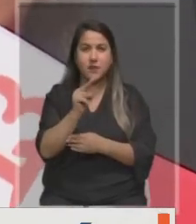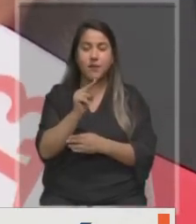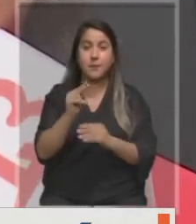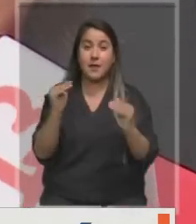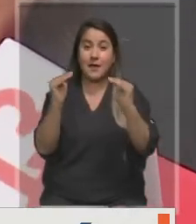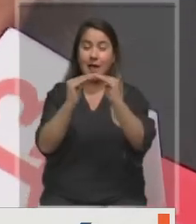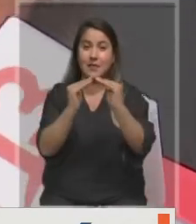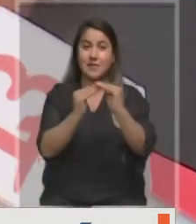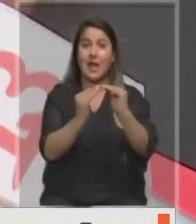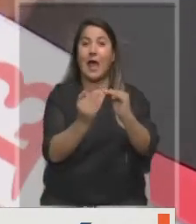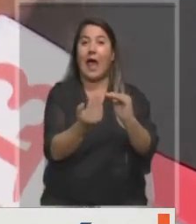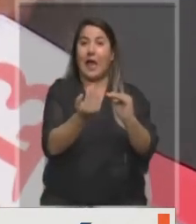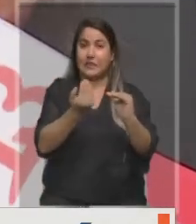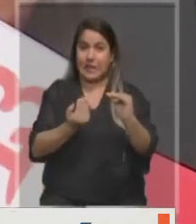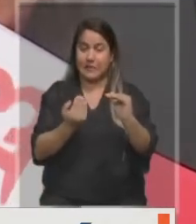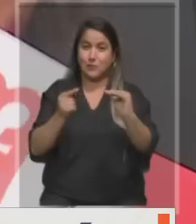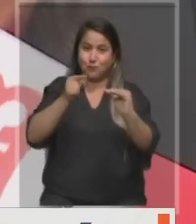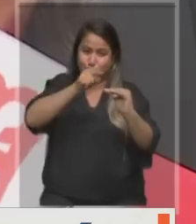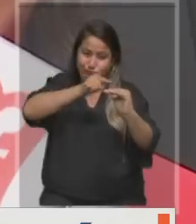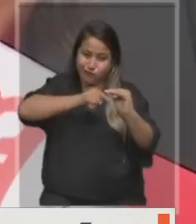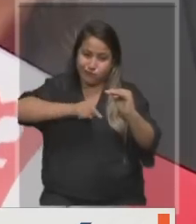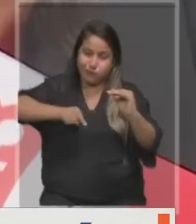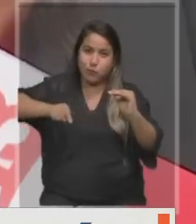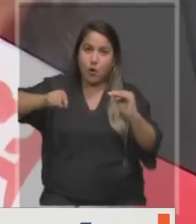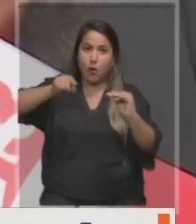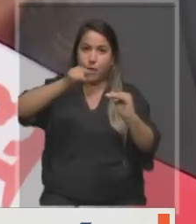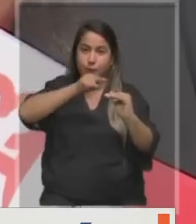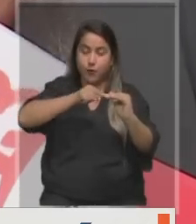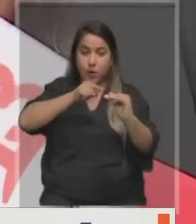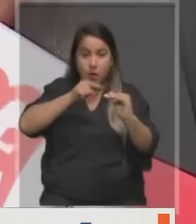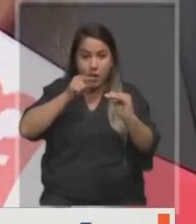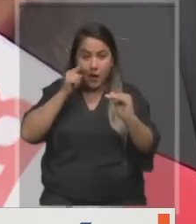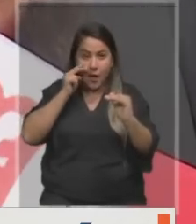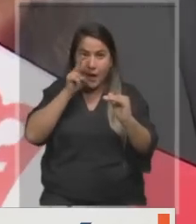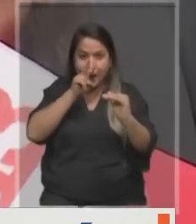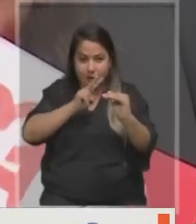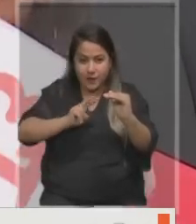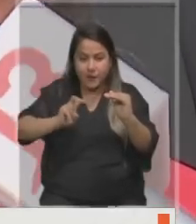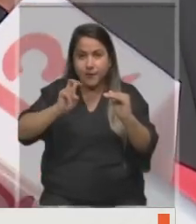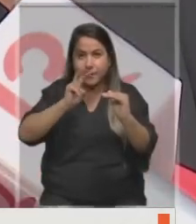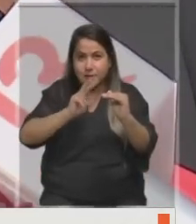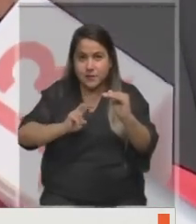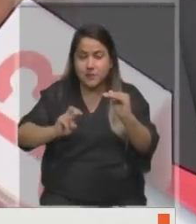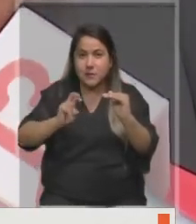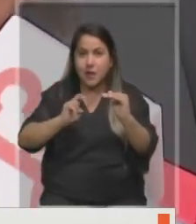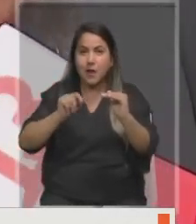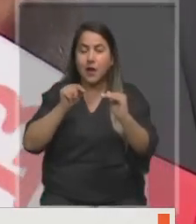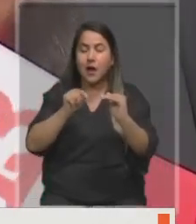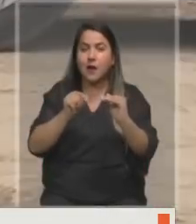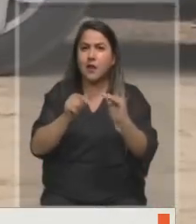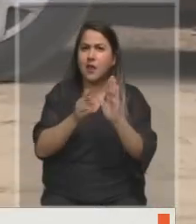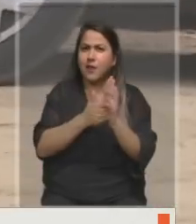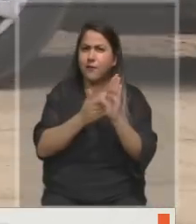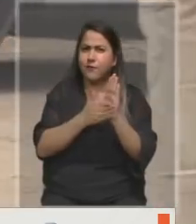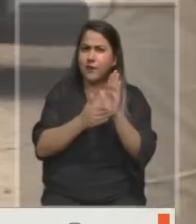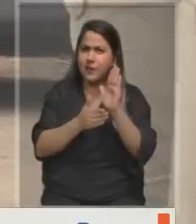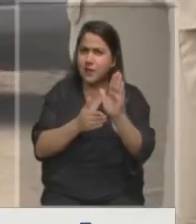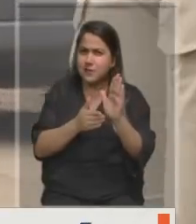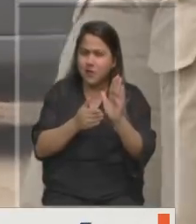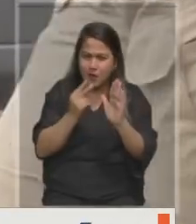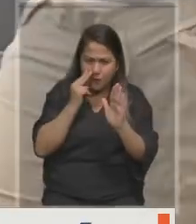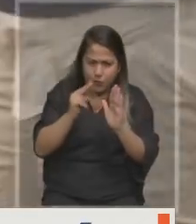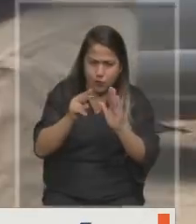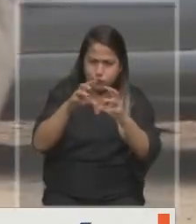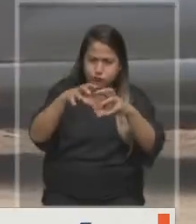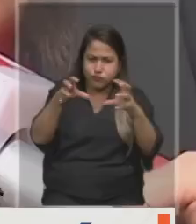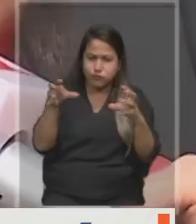domicilio al realizar el rastreo también se encontró evidencias de artefacto explosivos